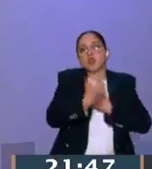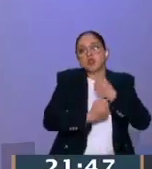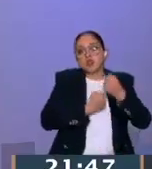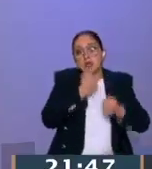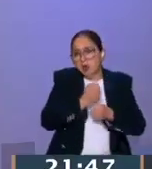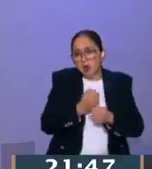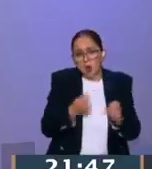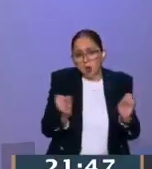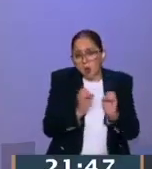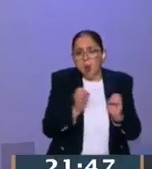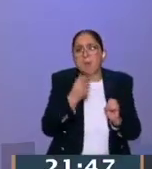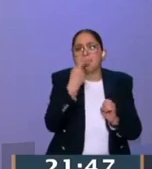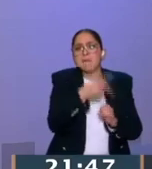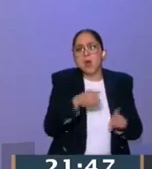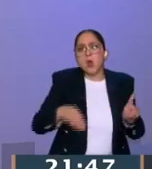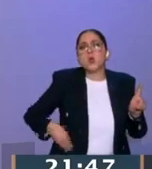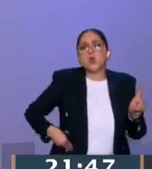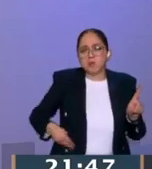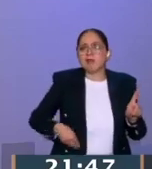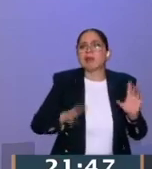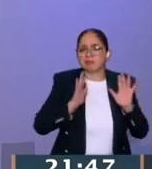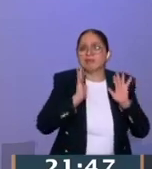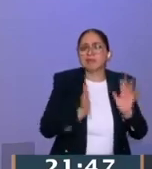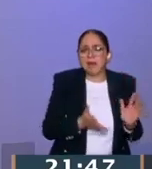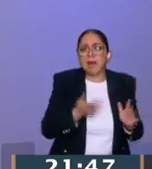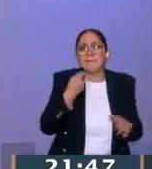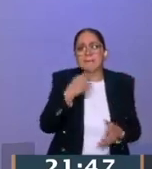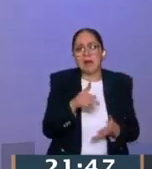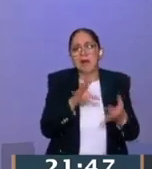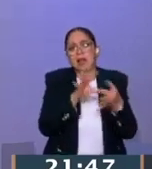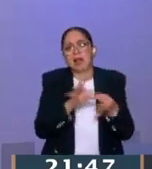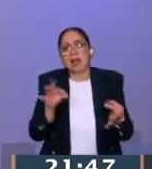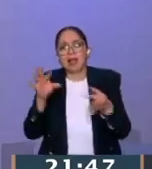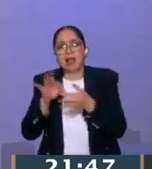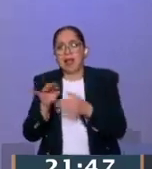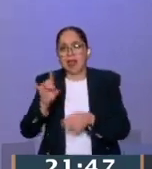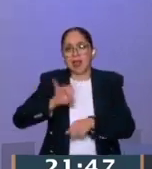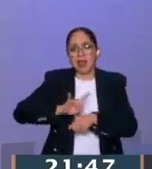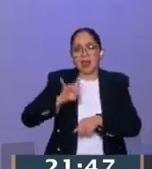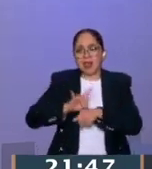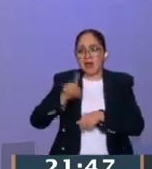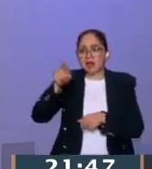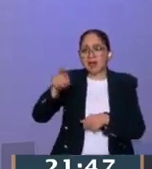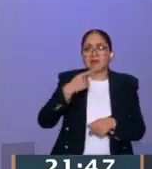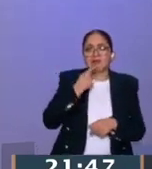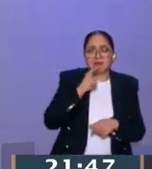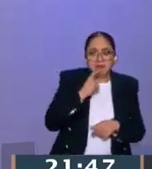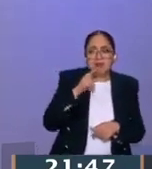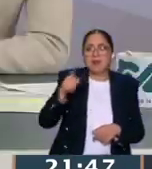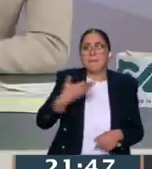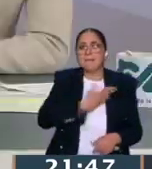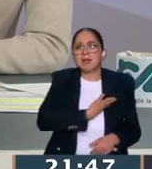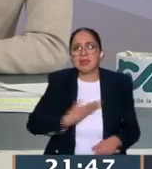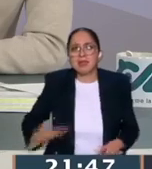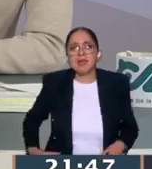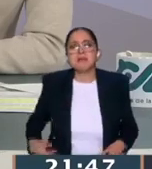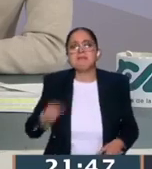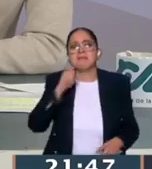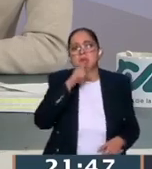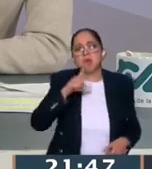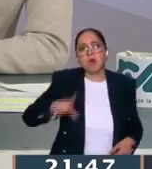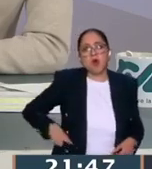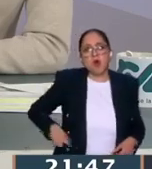culpable a García Luna. Entonces empiezan a construir la narrativa para intentar vincular a López Obrador, al presidente, al gobierno con el crimen